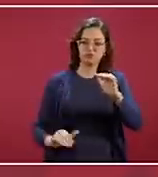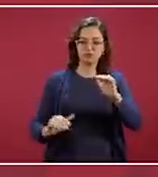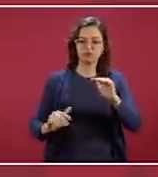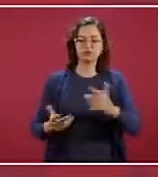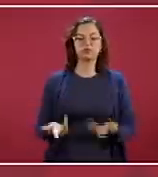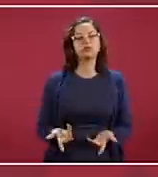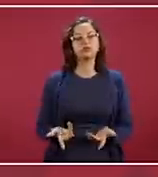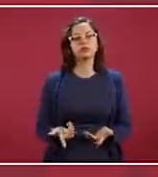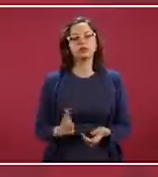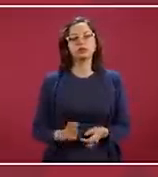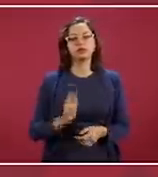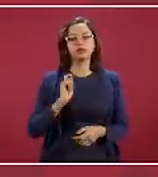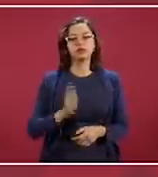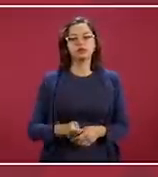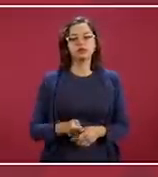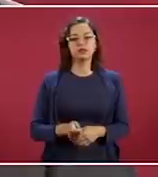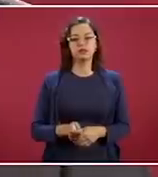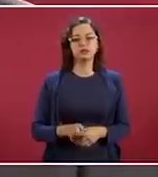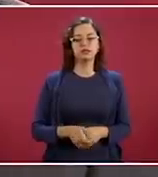O sea,